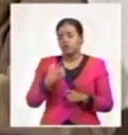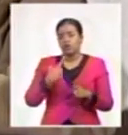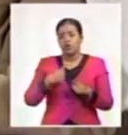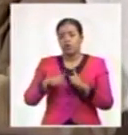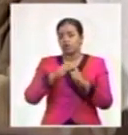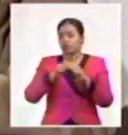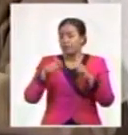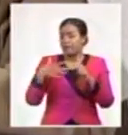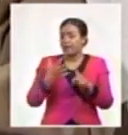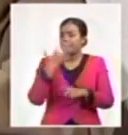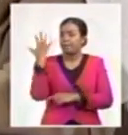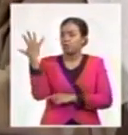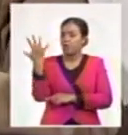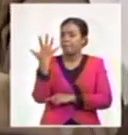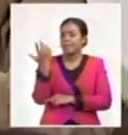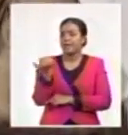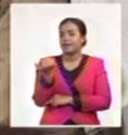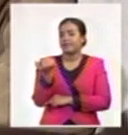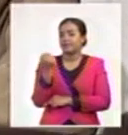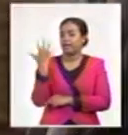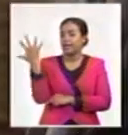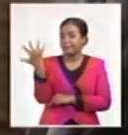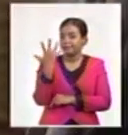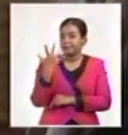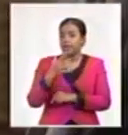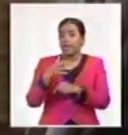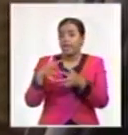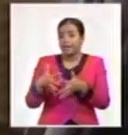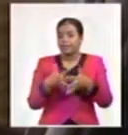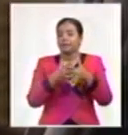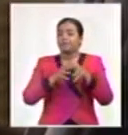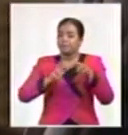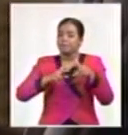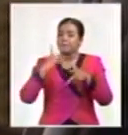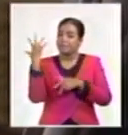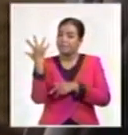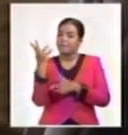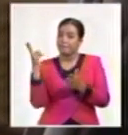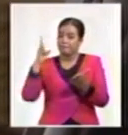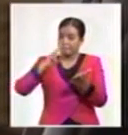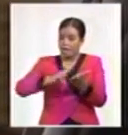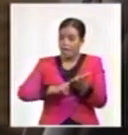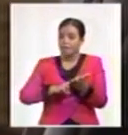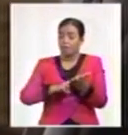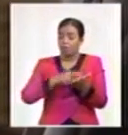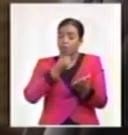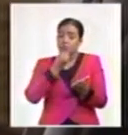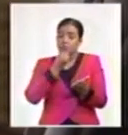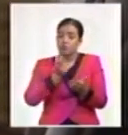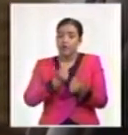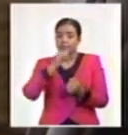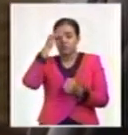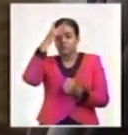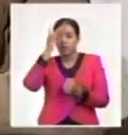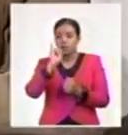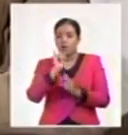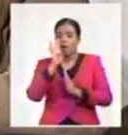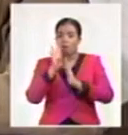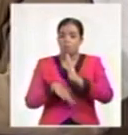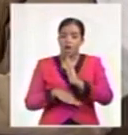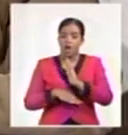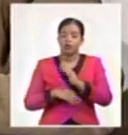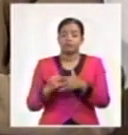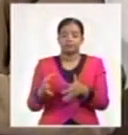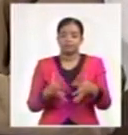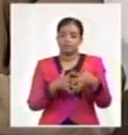ambiente, el cambio climático, el retorno de Estados Unidos a algunos de los foros de los que Trump había sacado a los Estados